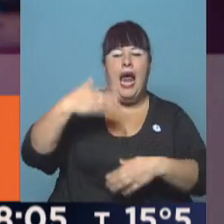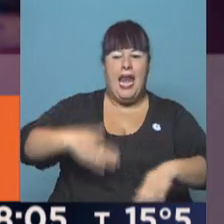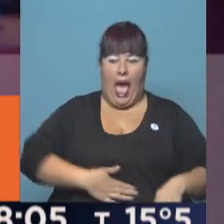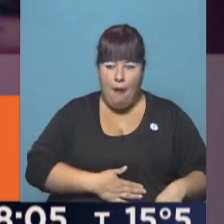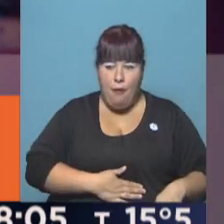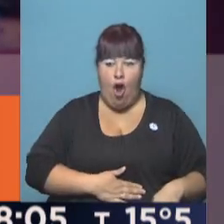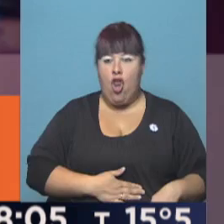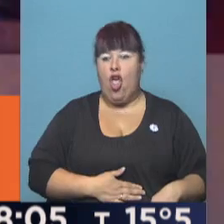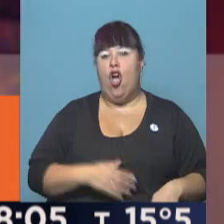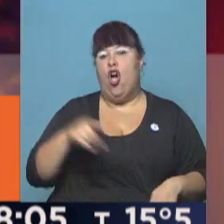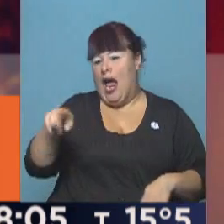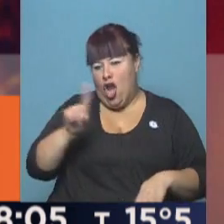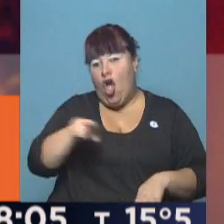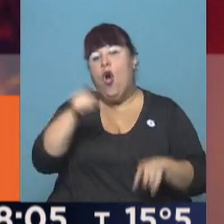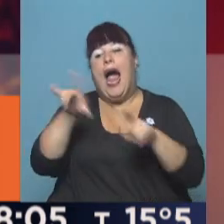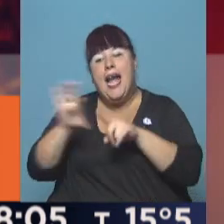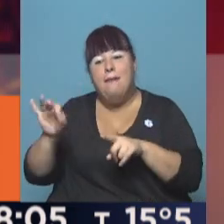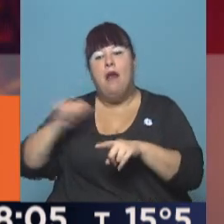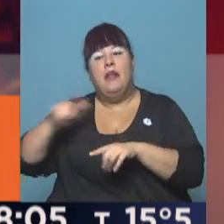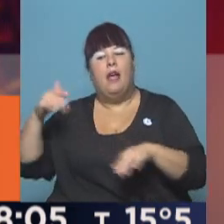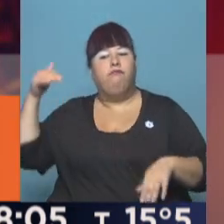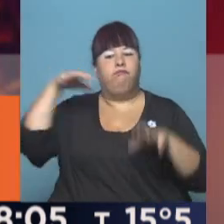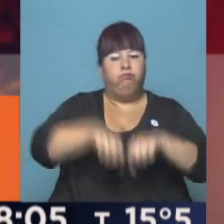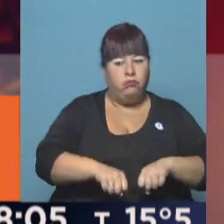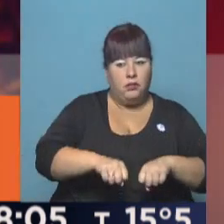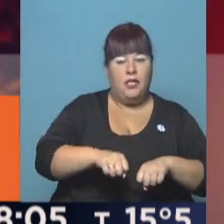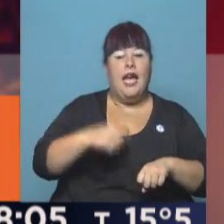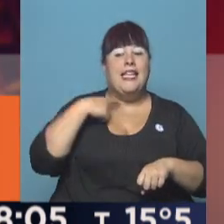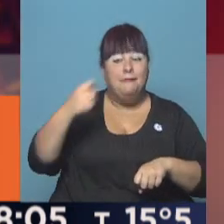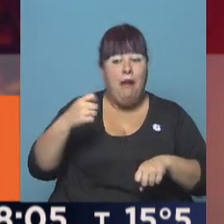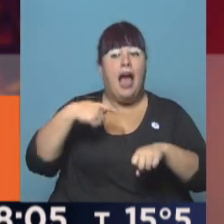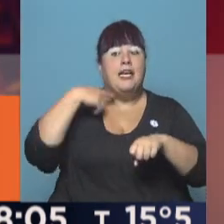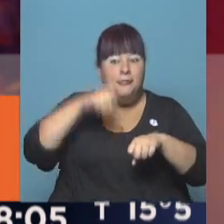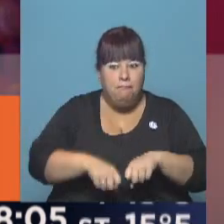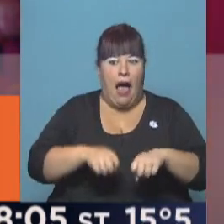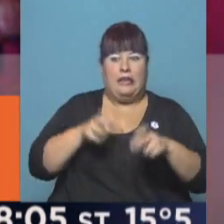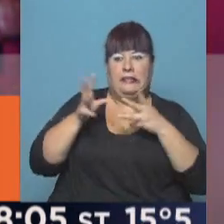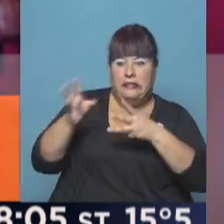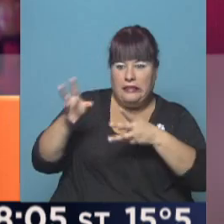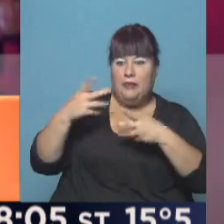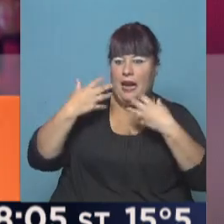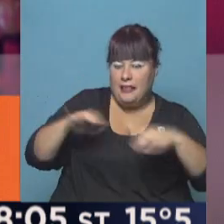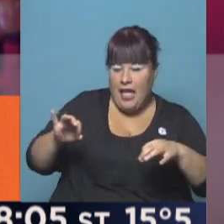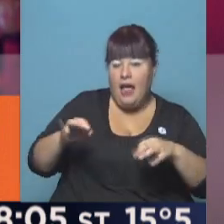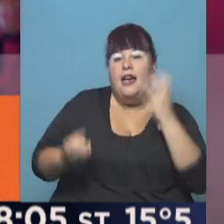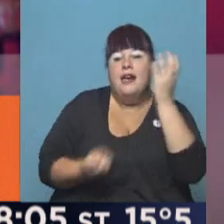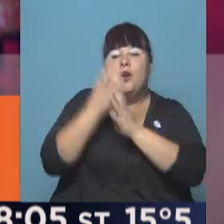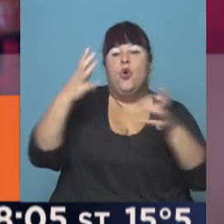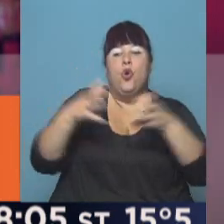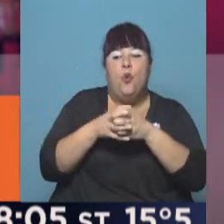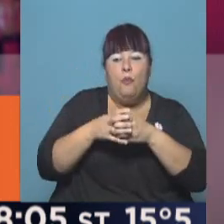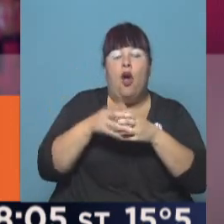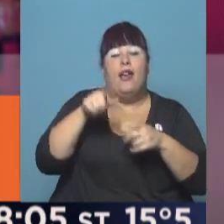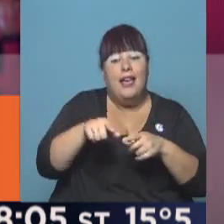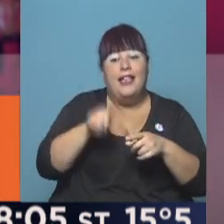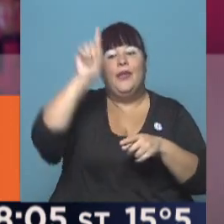Napoleón, no él, pero sí su hermano y su ejército, invaden España, España empieza a defenderse, crea el movimiento de juntas y